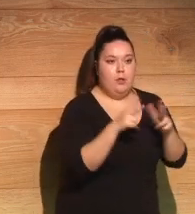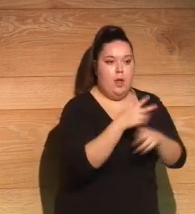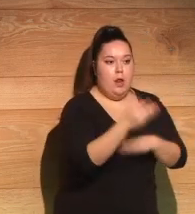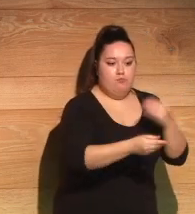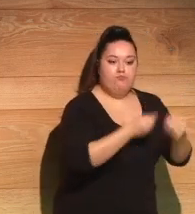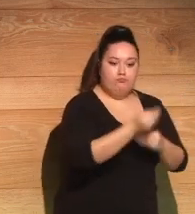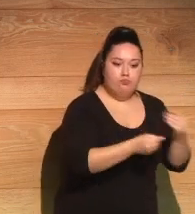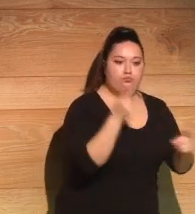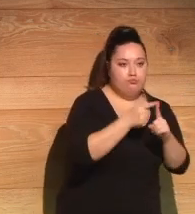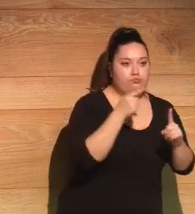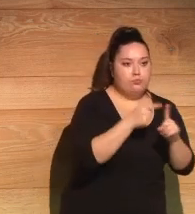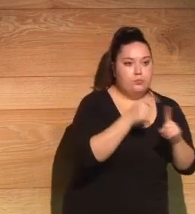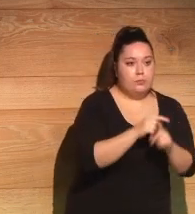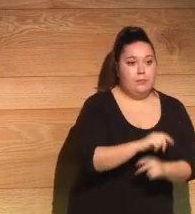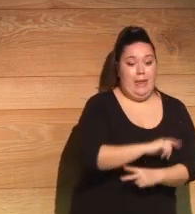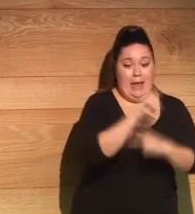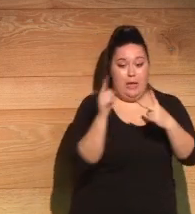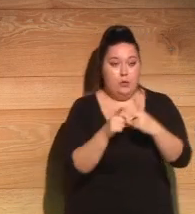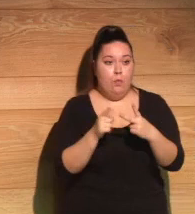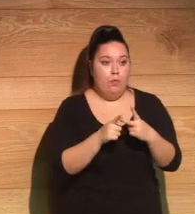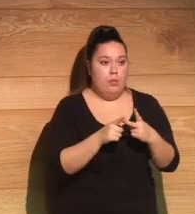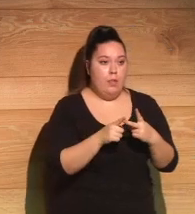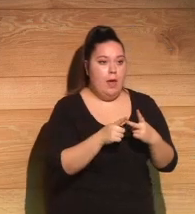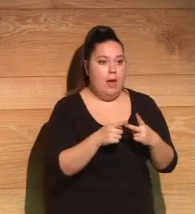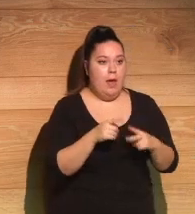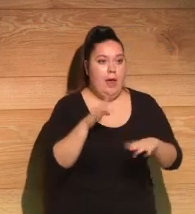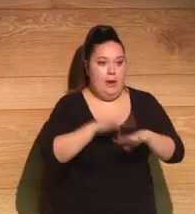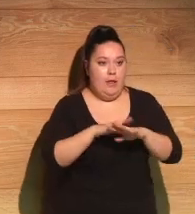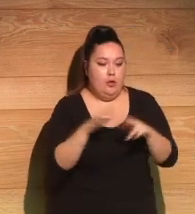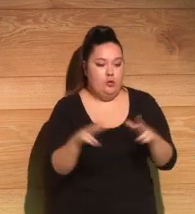la segunda vez, la primera utilizó las redes sociales reales, es decir,